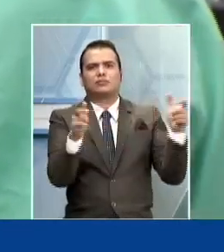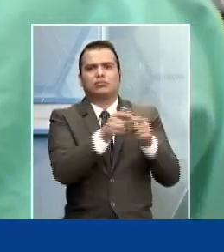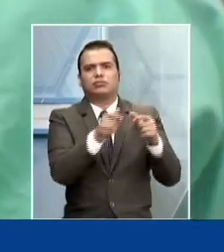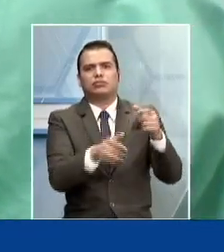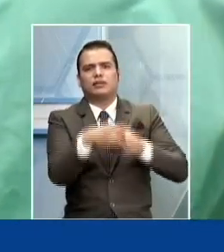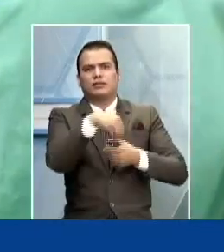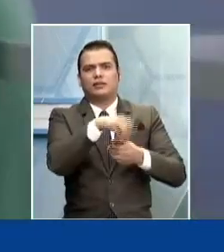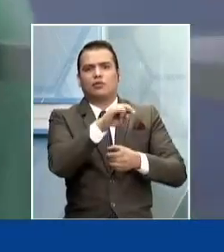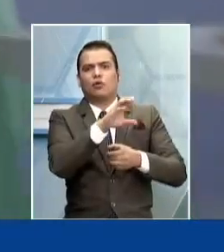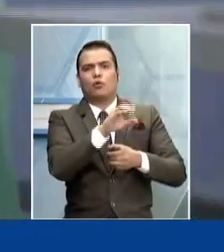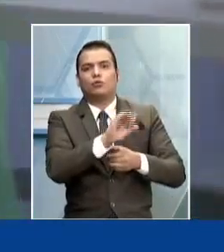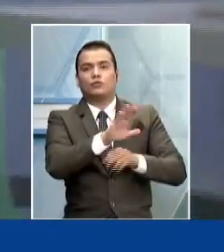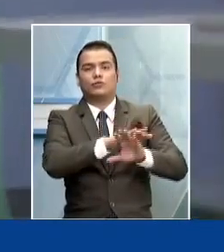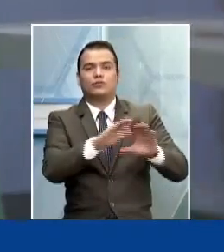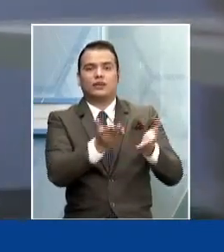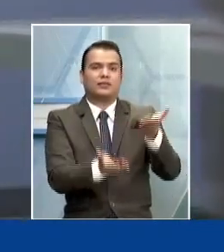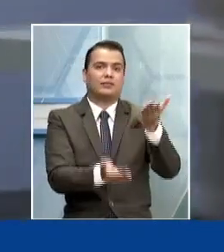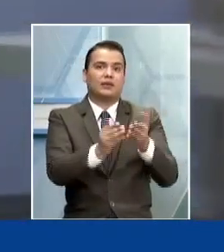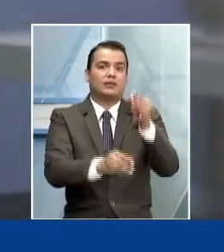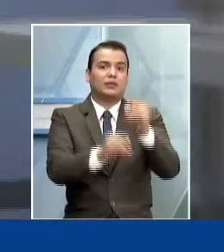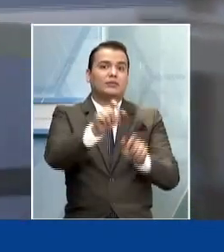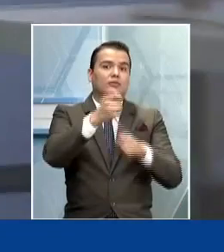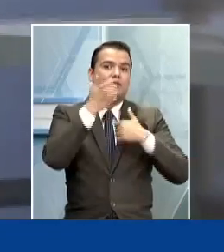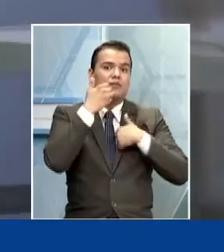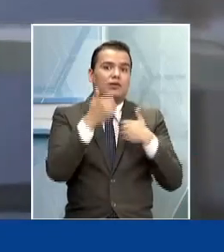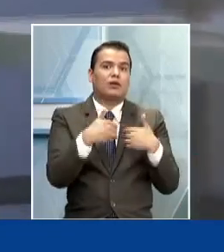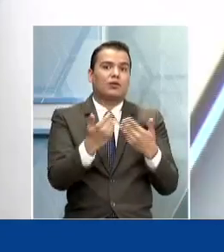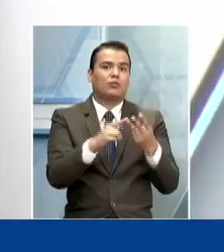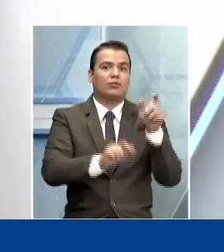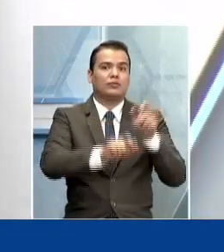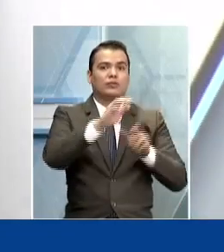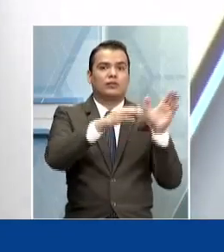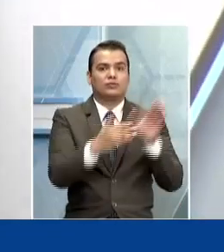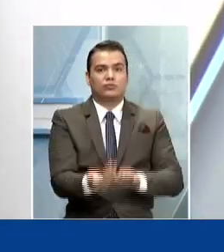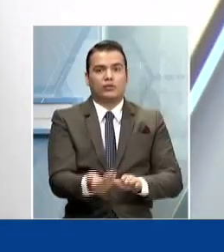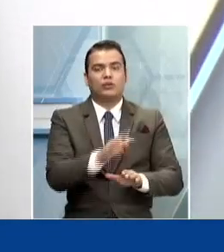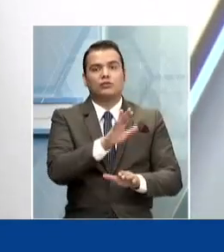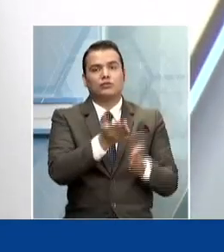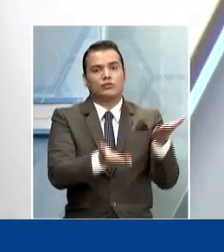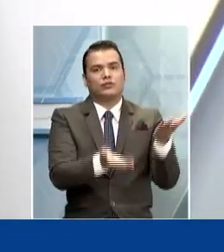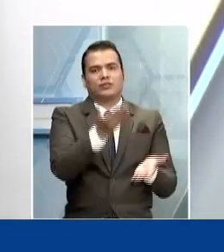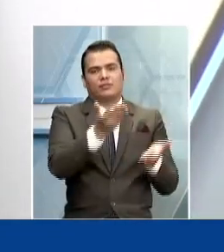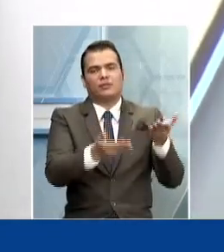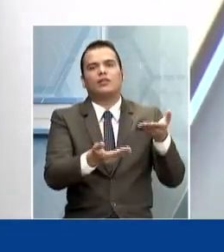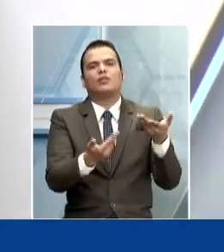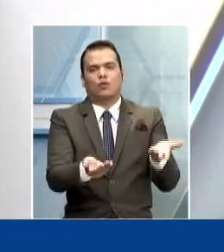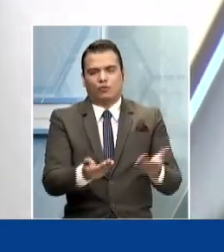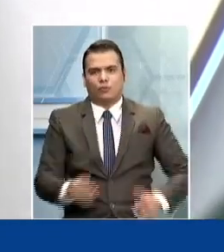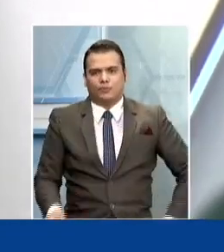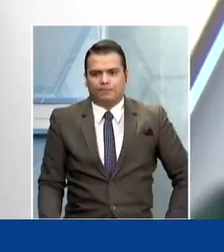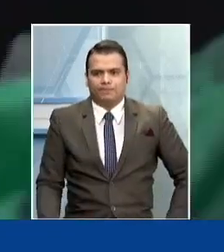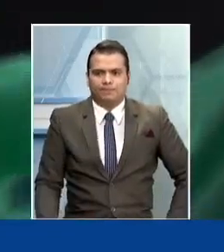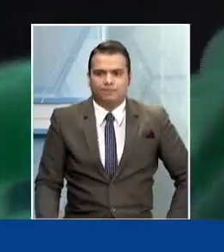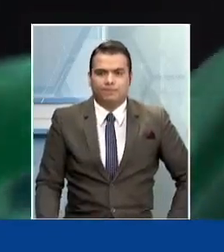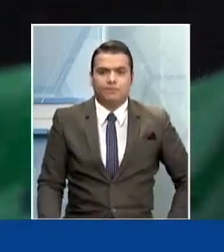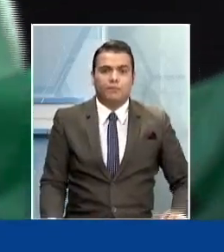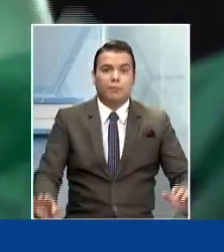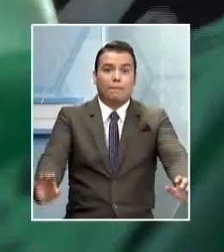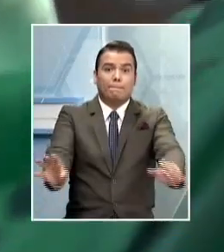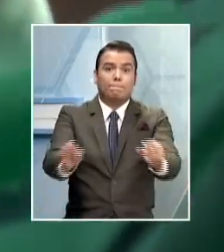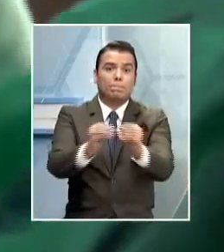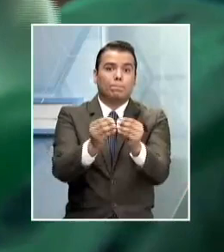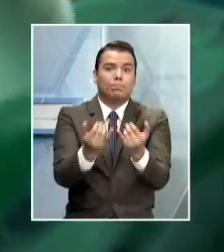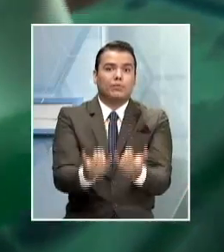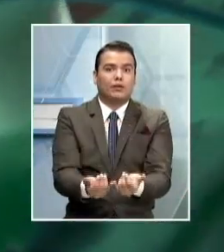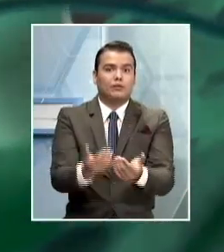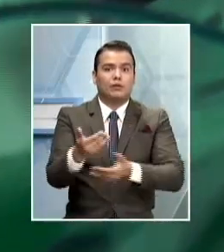el departamento. Esto dependerá estrictamente de una disminución en la velocidad de contagio y la ocupación de camas UCI. Por ahora